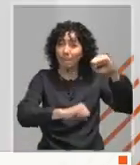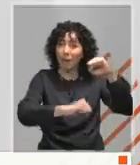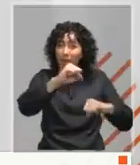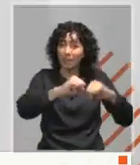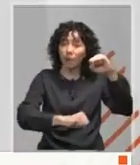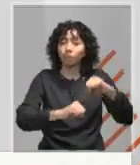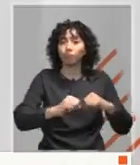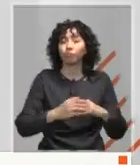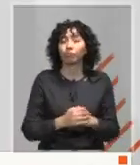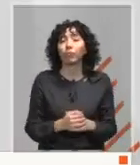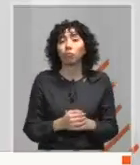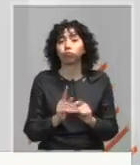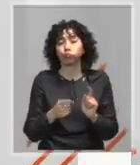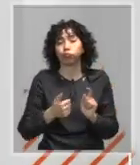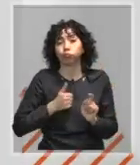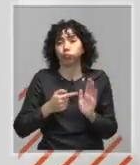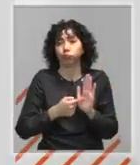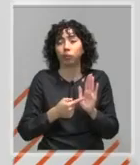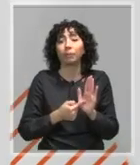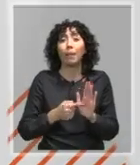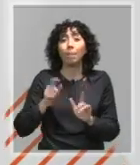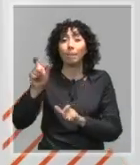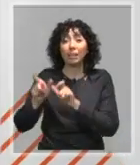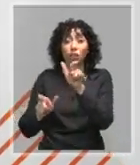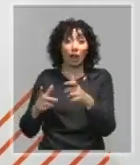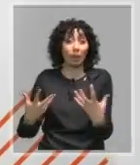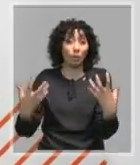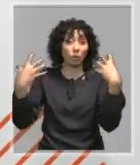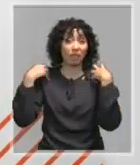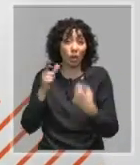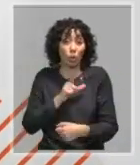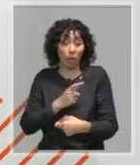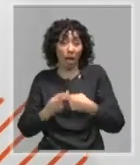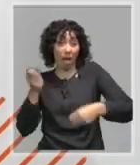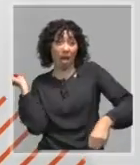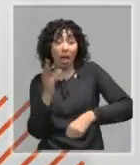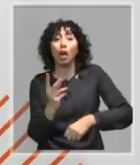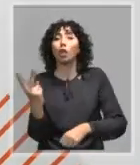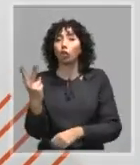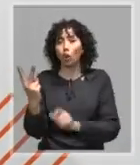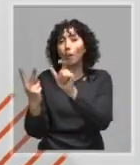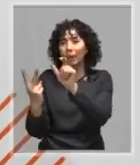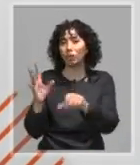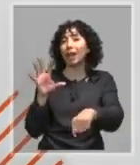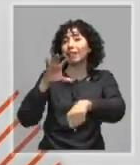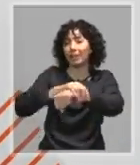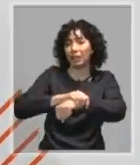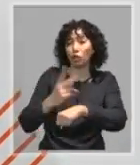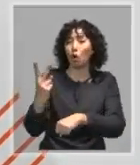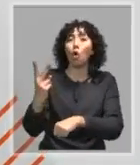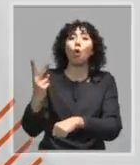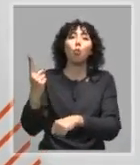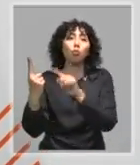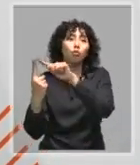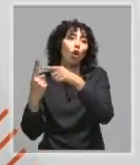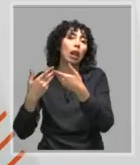Públicas. Sobre los culpables directos del ataque, se sabe que dos fueron detenidos. Uno quedó libre, mientras